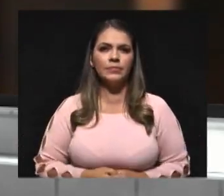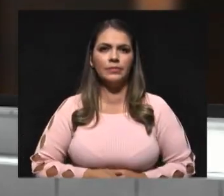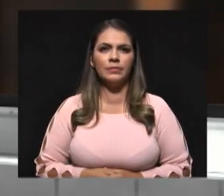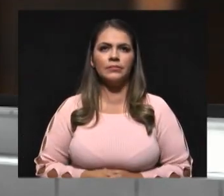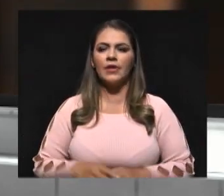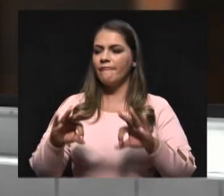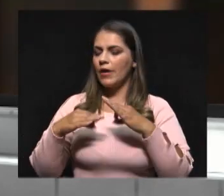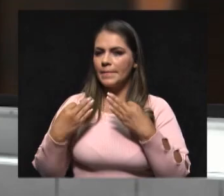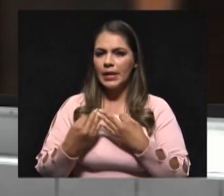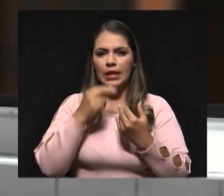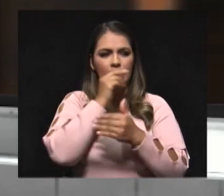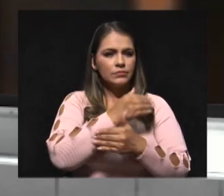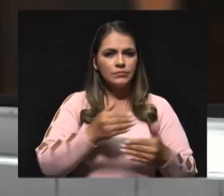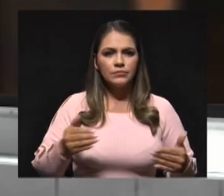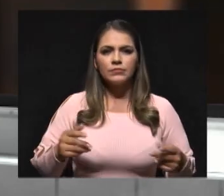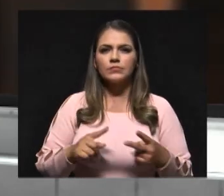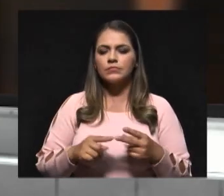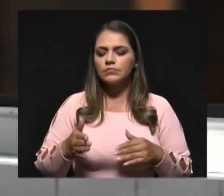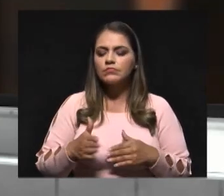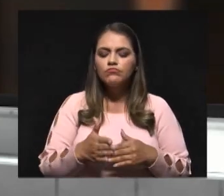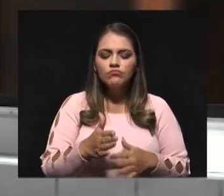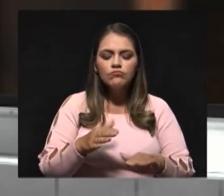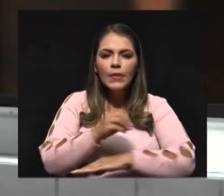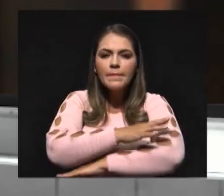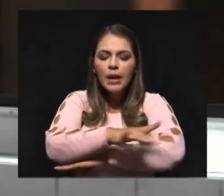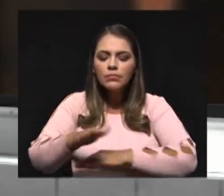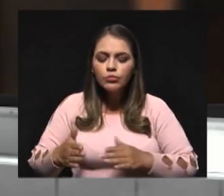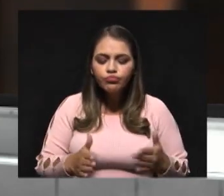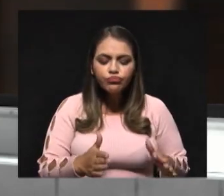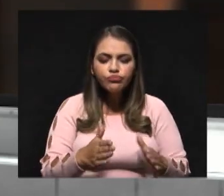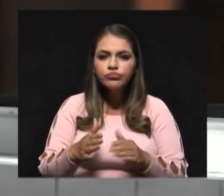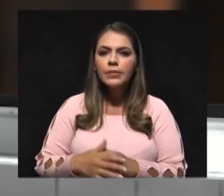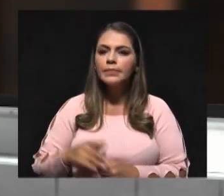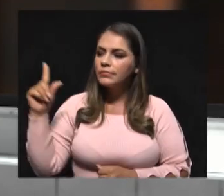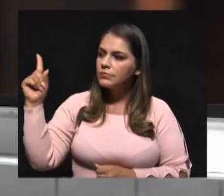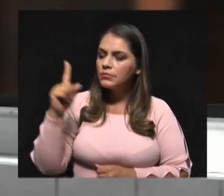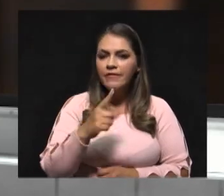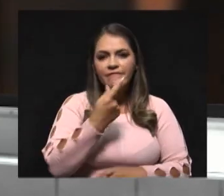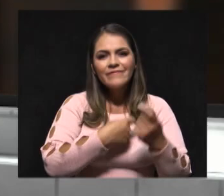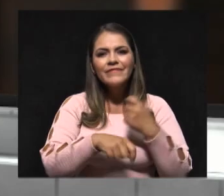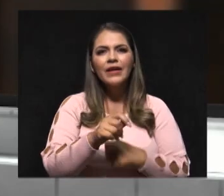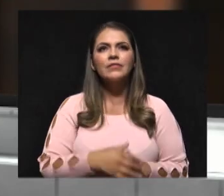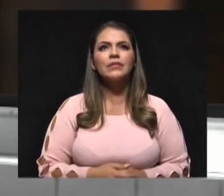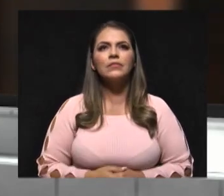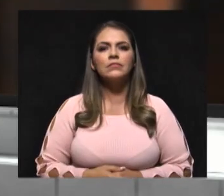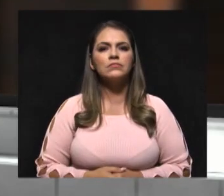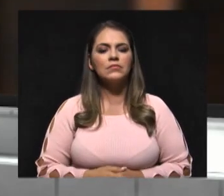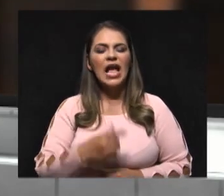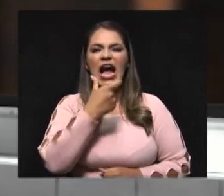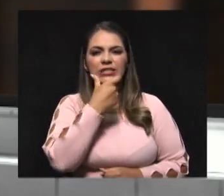familia con niños pequeños viendo unos pececitos en el mar y se acerca uno de los vendedores de ceviche cercano y nos regaló las